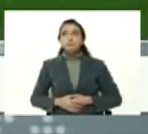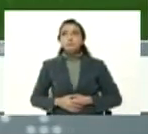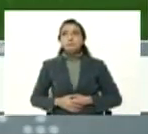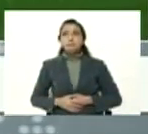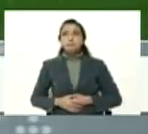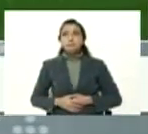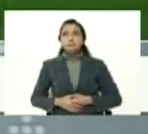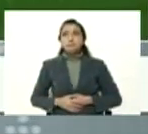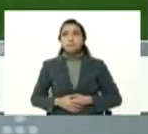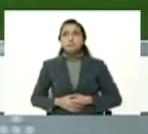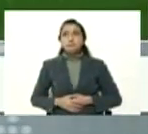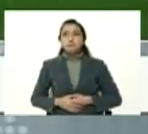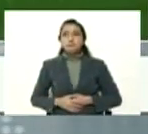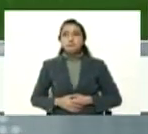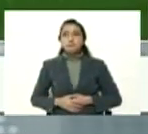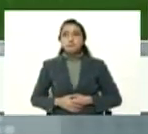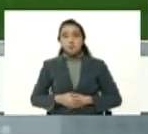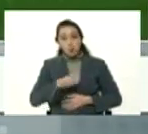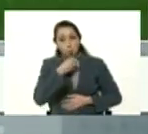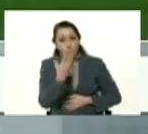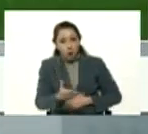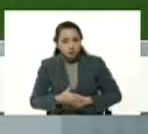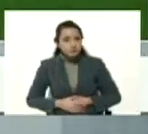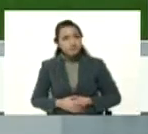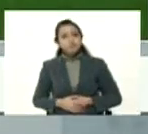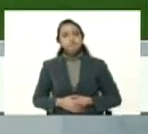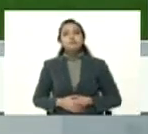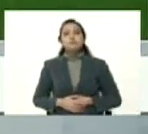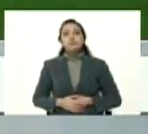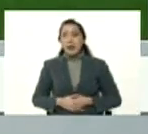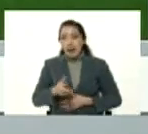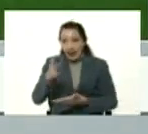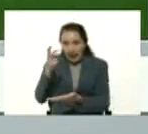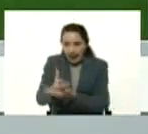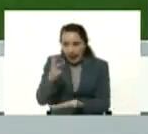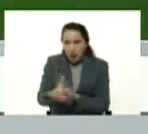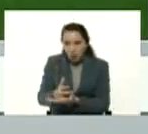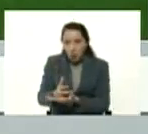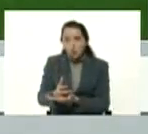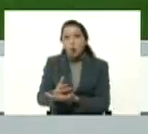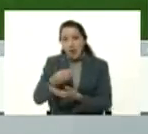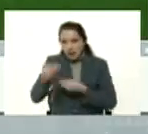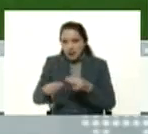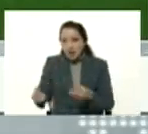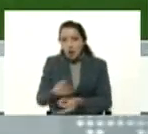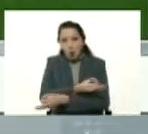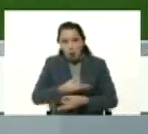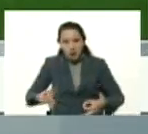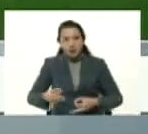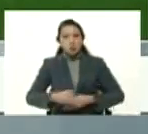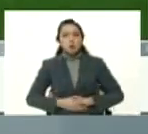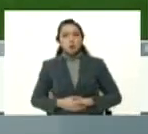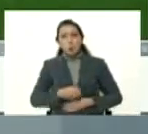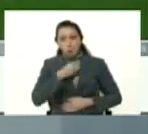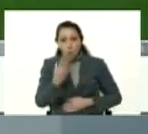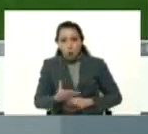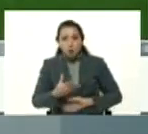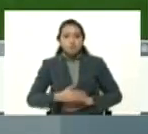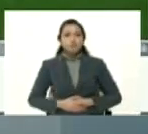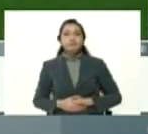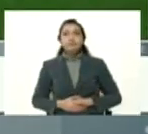¿Ah? Bueno, Alfred Nazaret está de acuerdo también en lograr el encuadre correcto. Bueno,